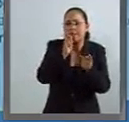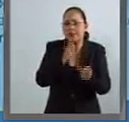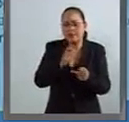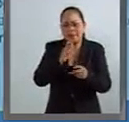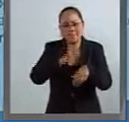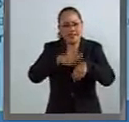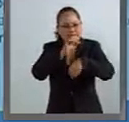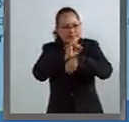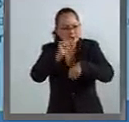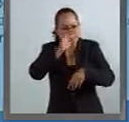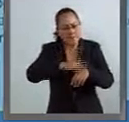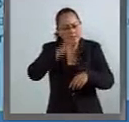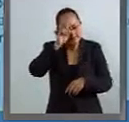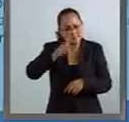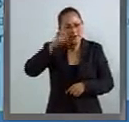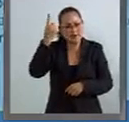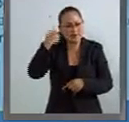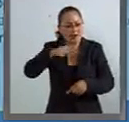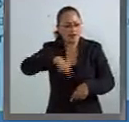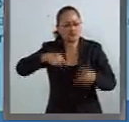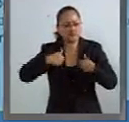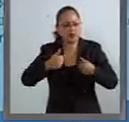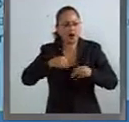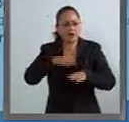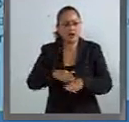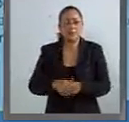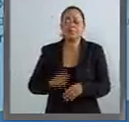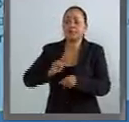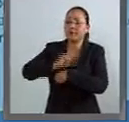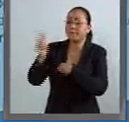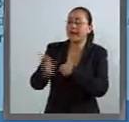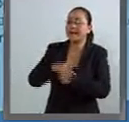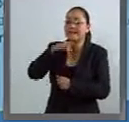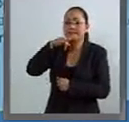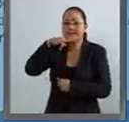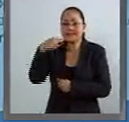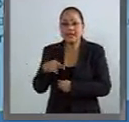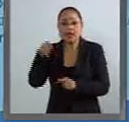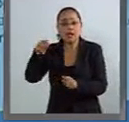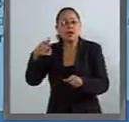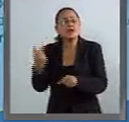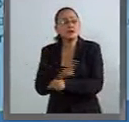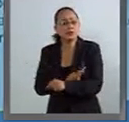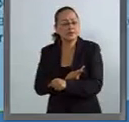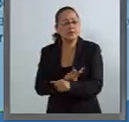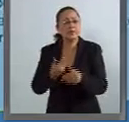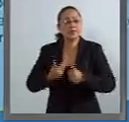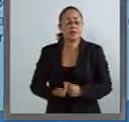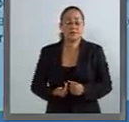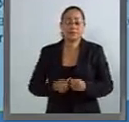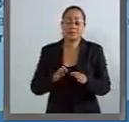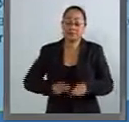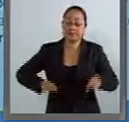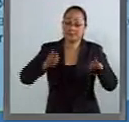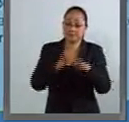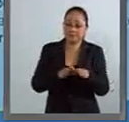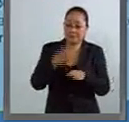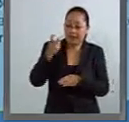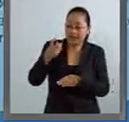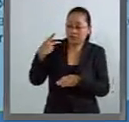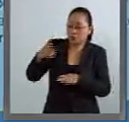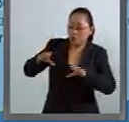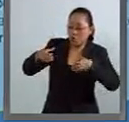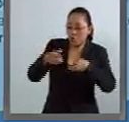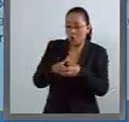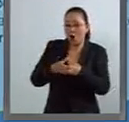trabajo legislativo. ¿Qué ocurre en países como Chile? Bueno, es de destacar que presentan este esfuerzo de